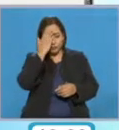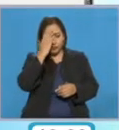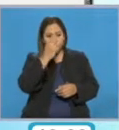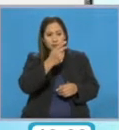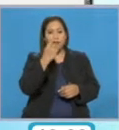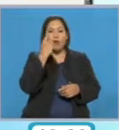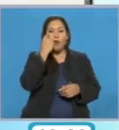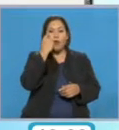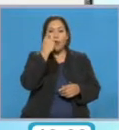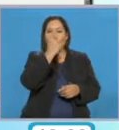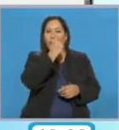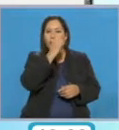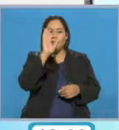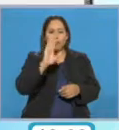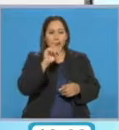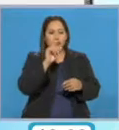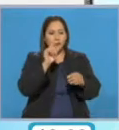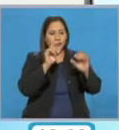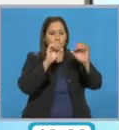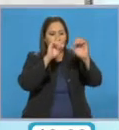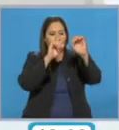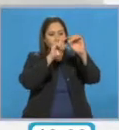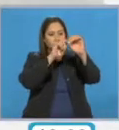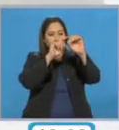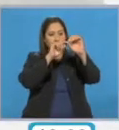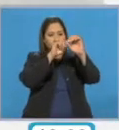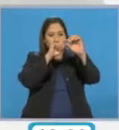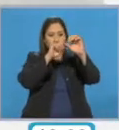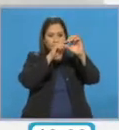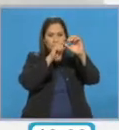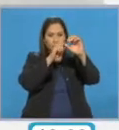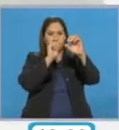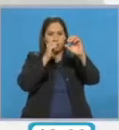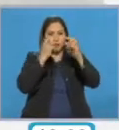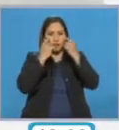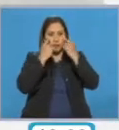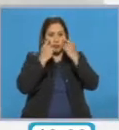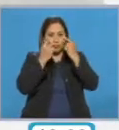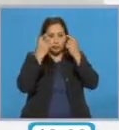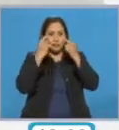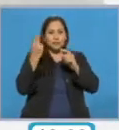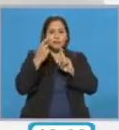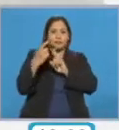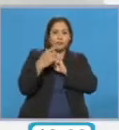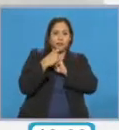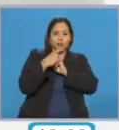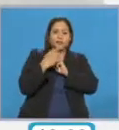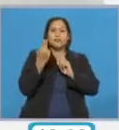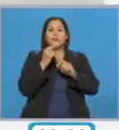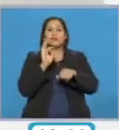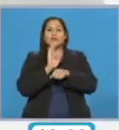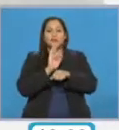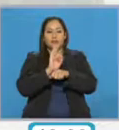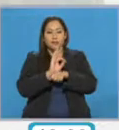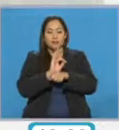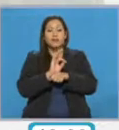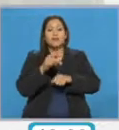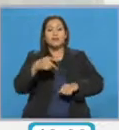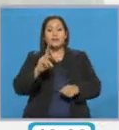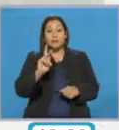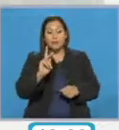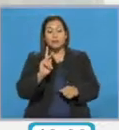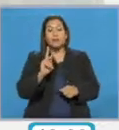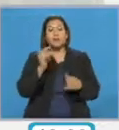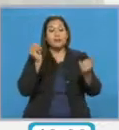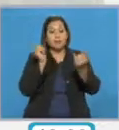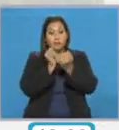pequeños ojitos o pequeñas hendiduras hacia los óvalos que nos hablan de esta necesidad de sentirse resguardado, de sentirse protegido, pero a la